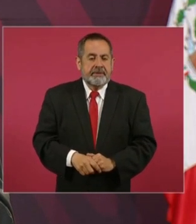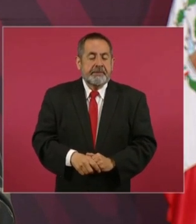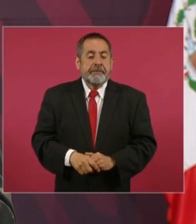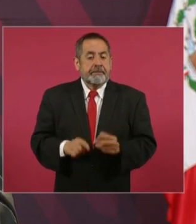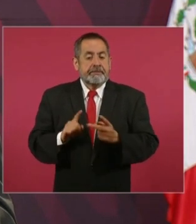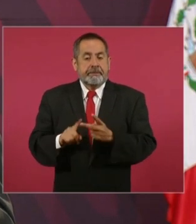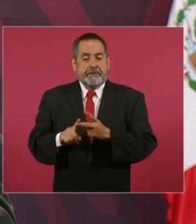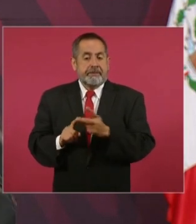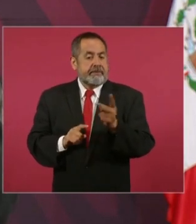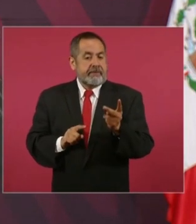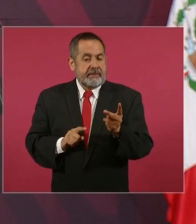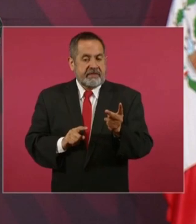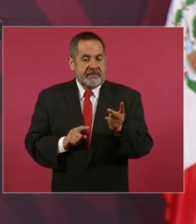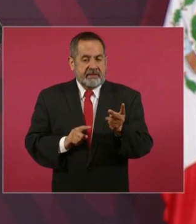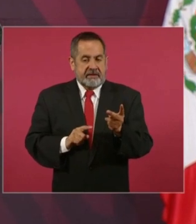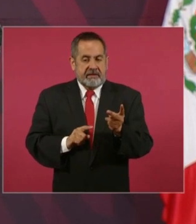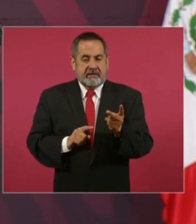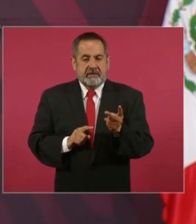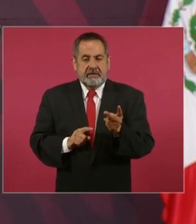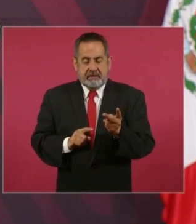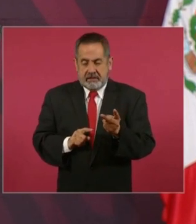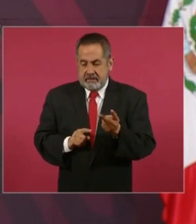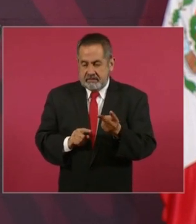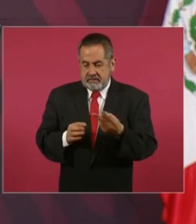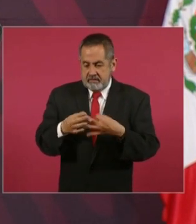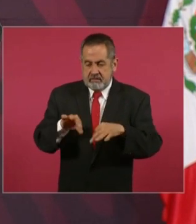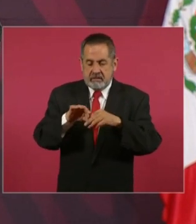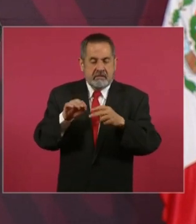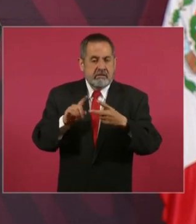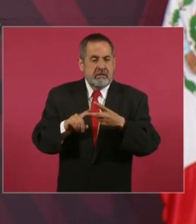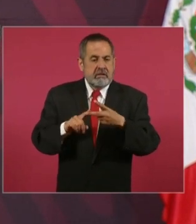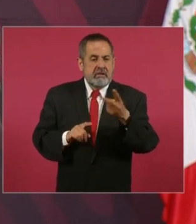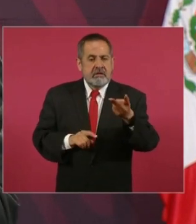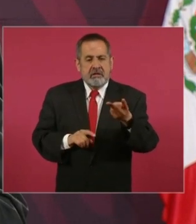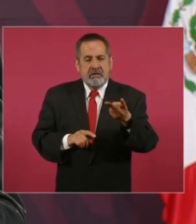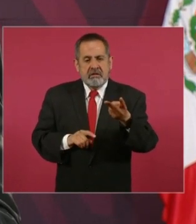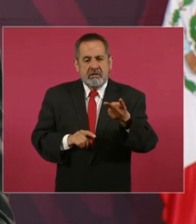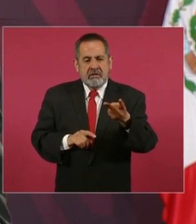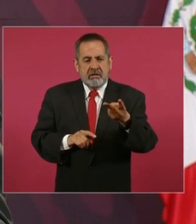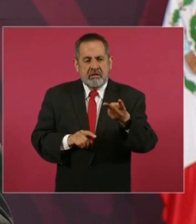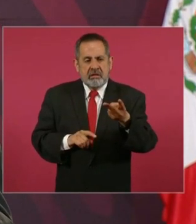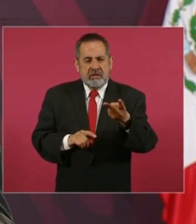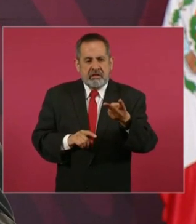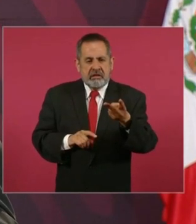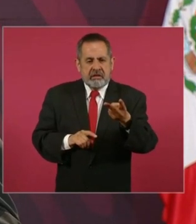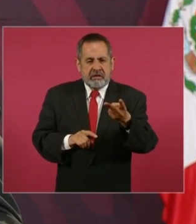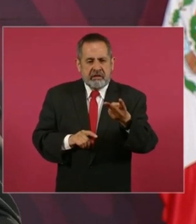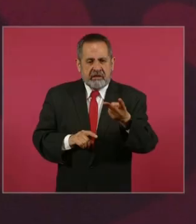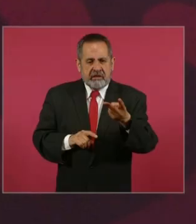Segundo, que es muy importante, el que